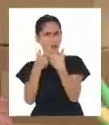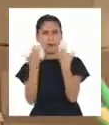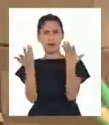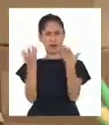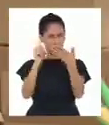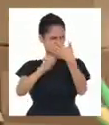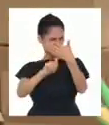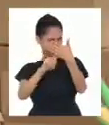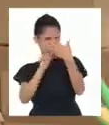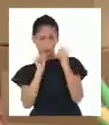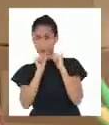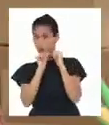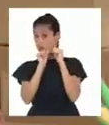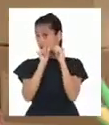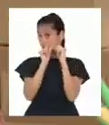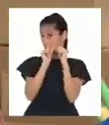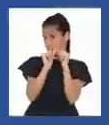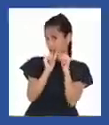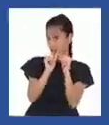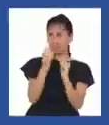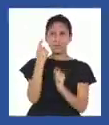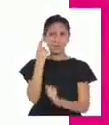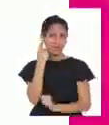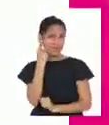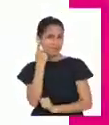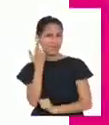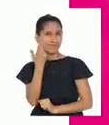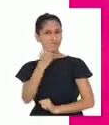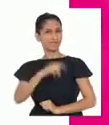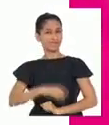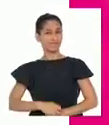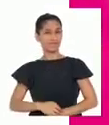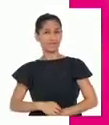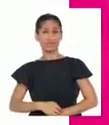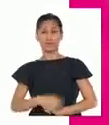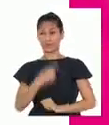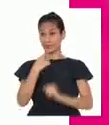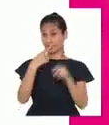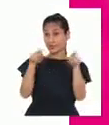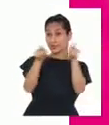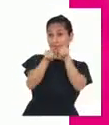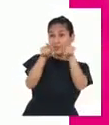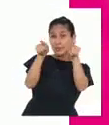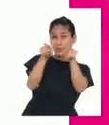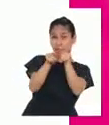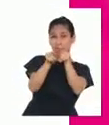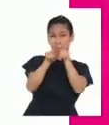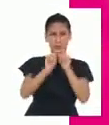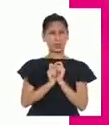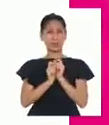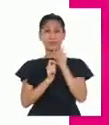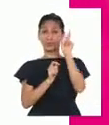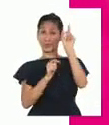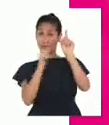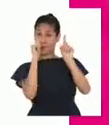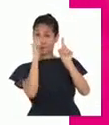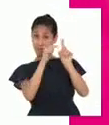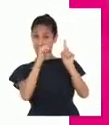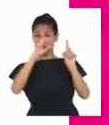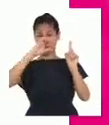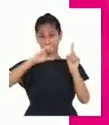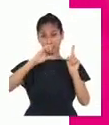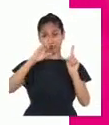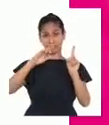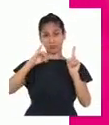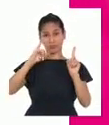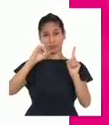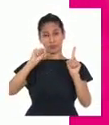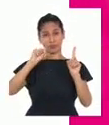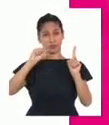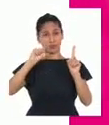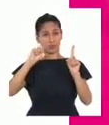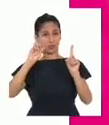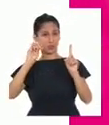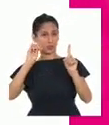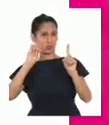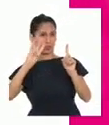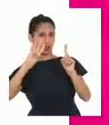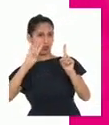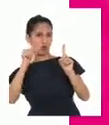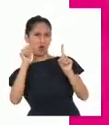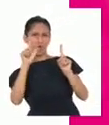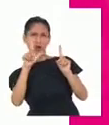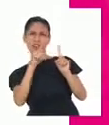Continúa, Gugliana, te escucho. Según el historiador peruano Cristóbal Aljovín, las cosas cambiaron a partir